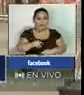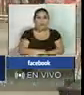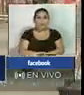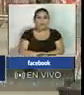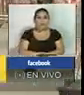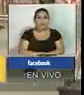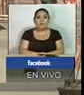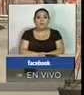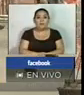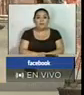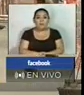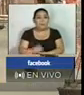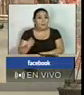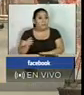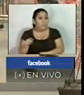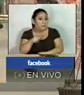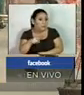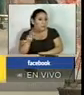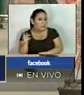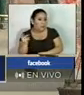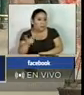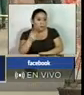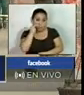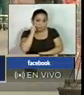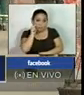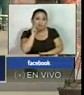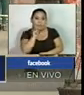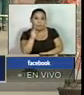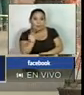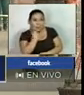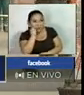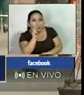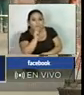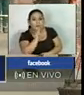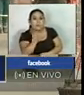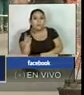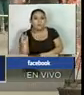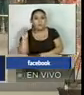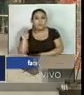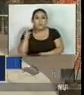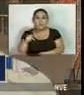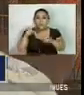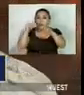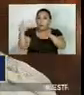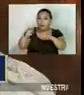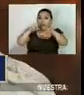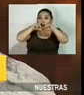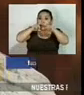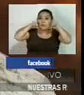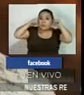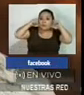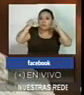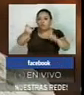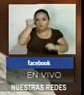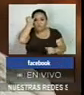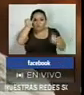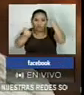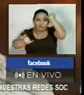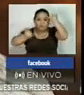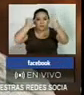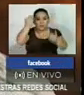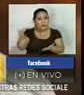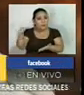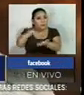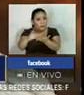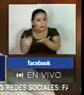iniciativa coincide con el